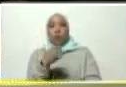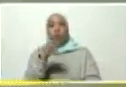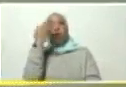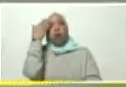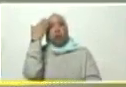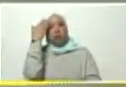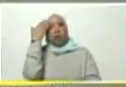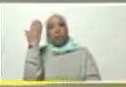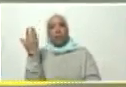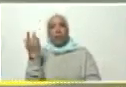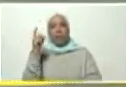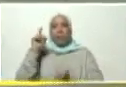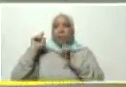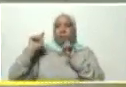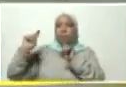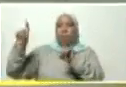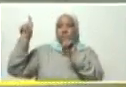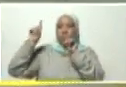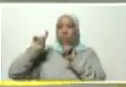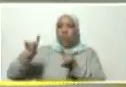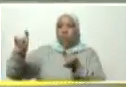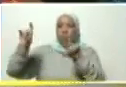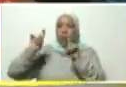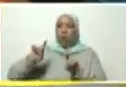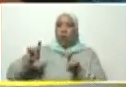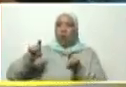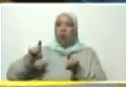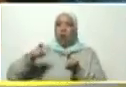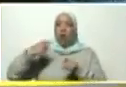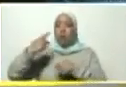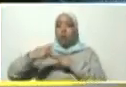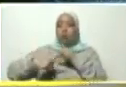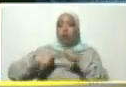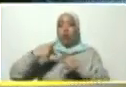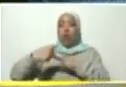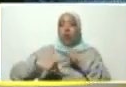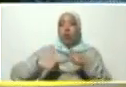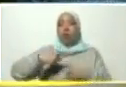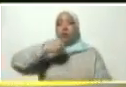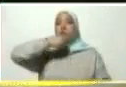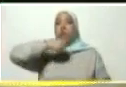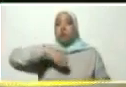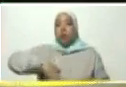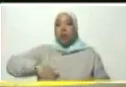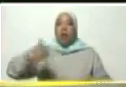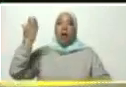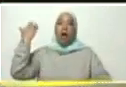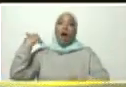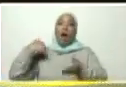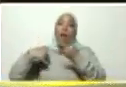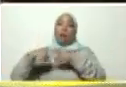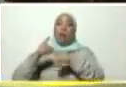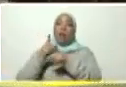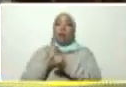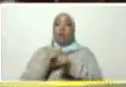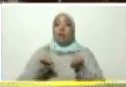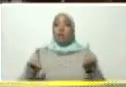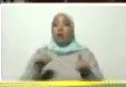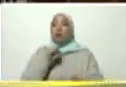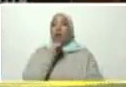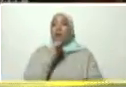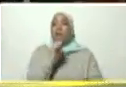nosotros venimos de un parto histórico del agotamiento del modelo burgués del modelo de